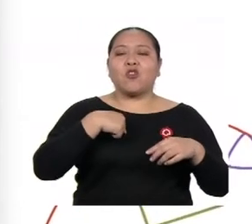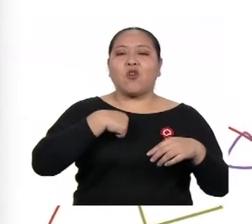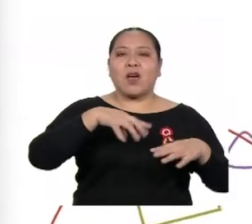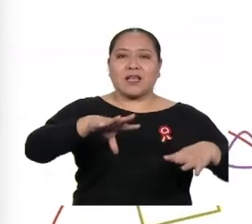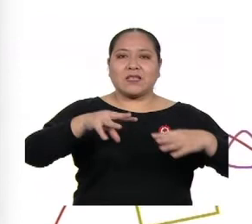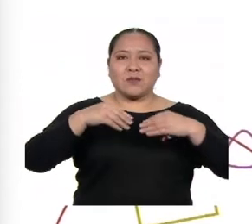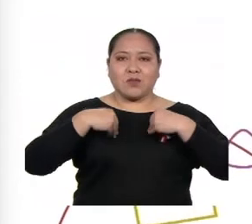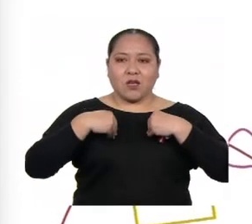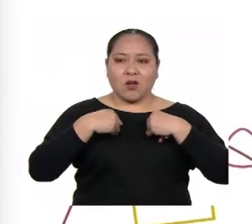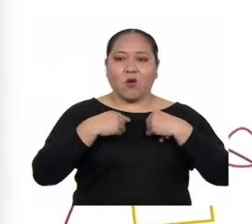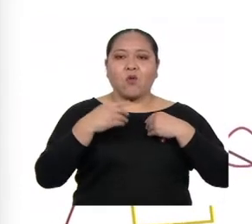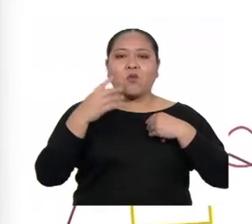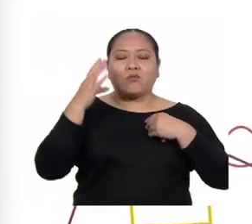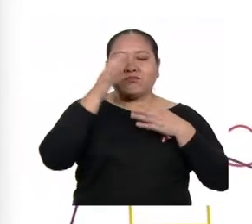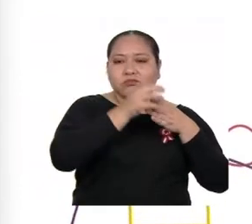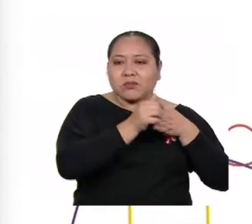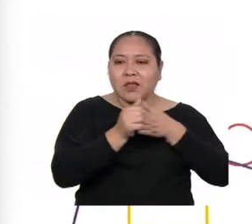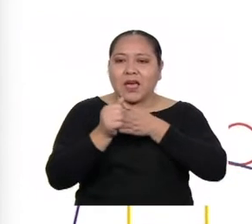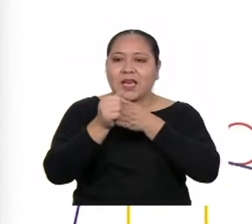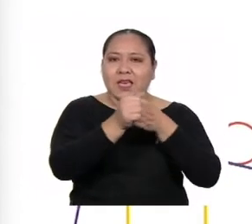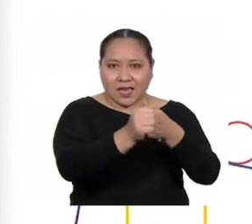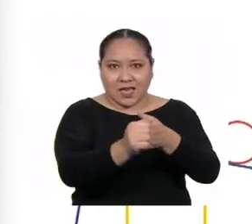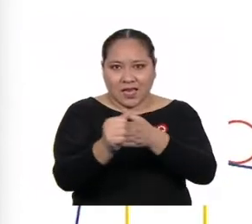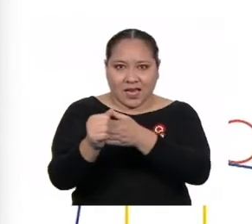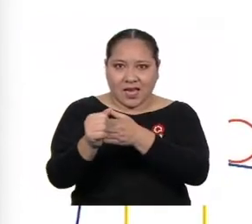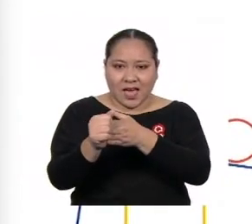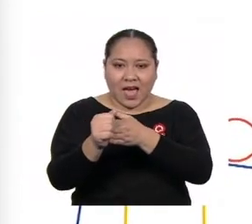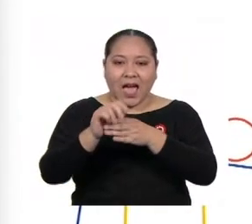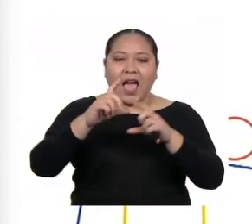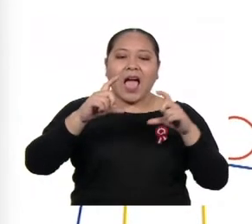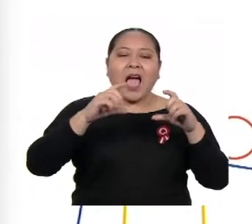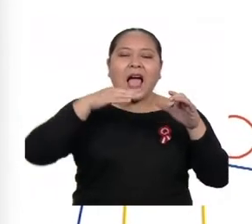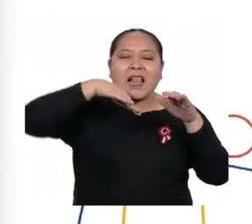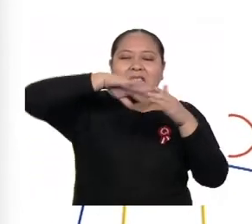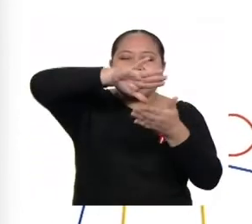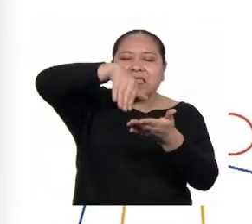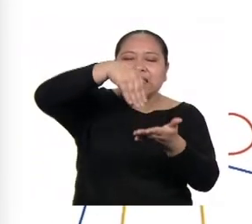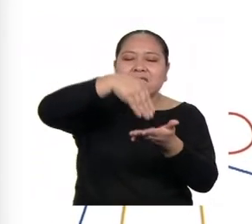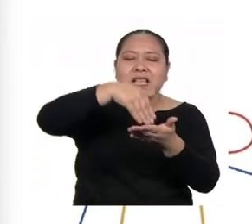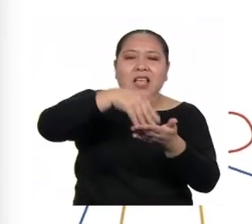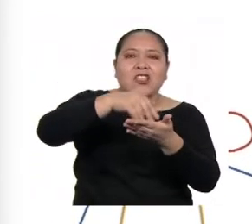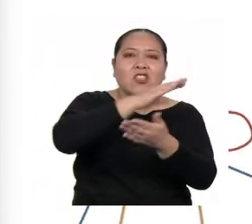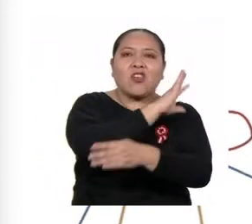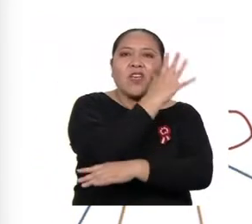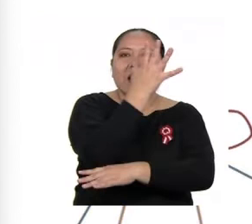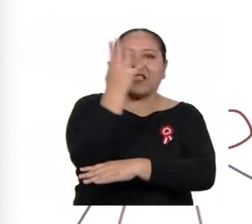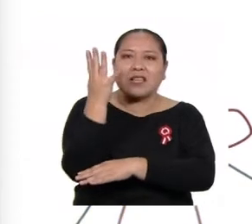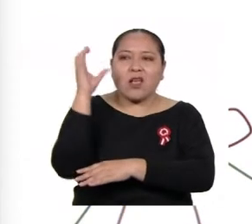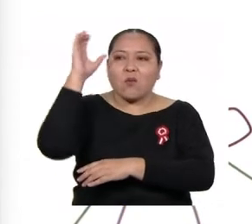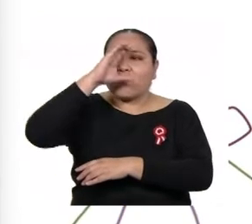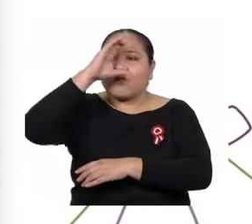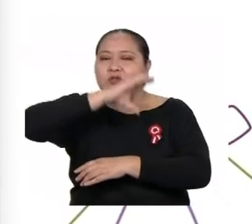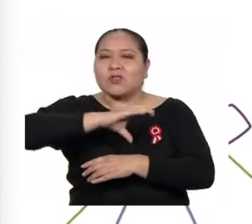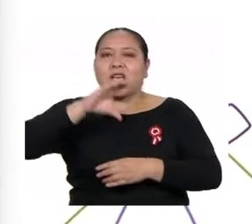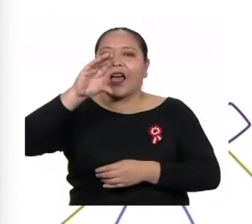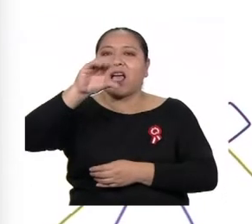expedición que hice cuando muchacho al corazón de la selva virgen en busca de